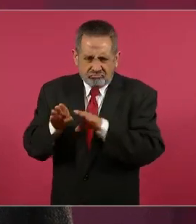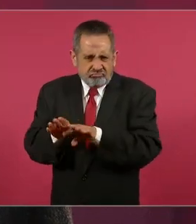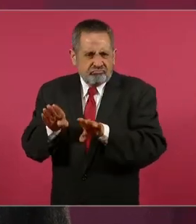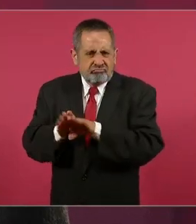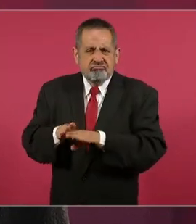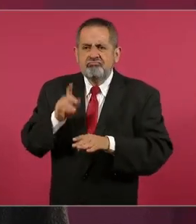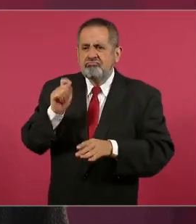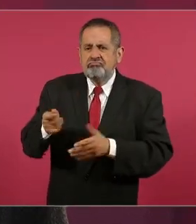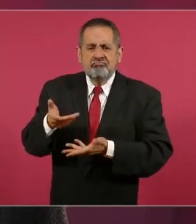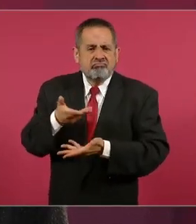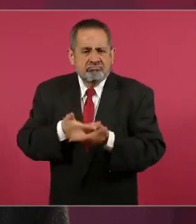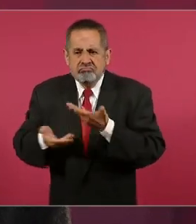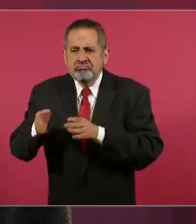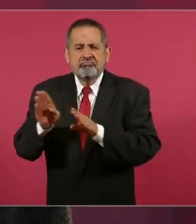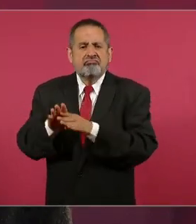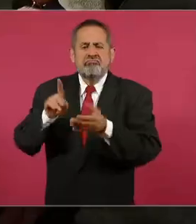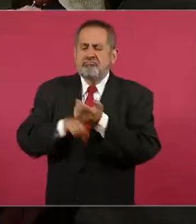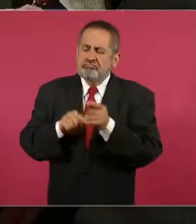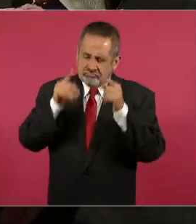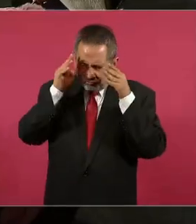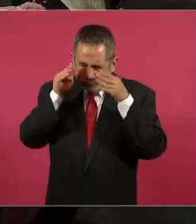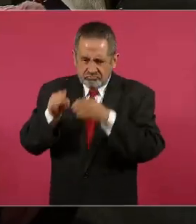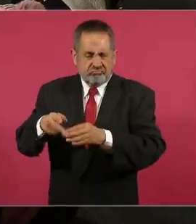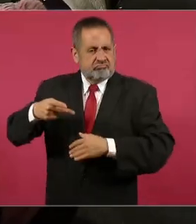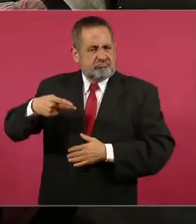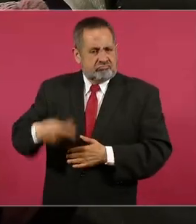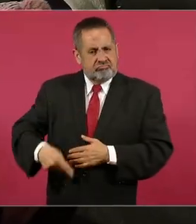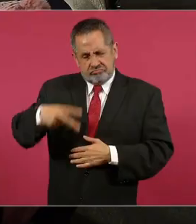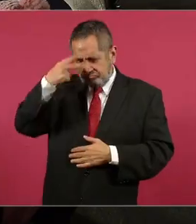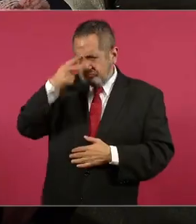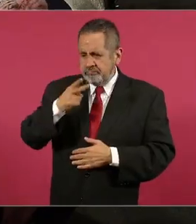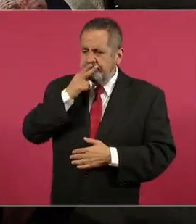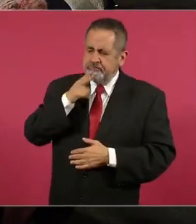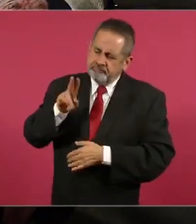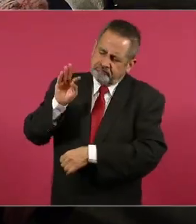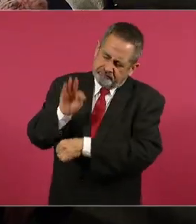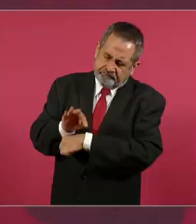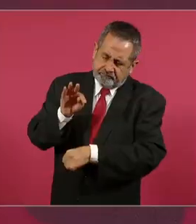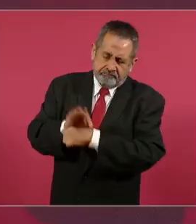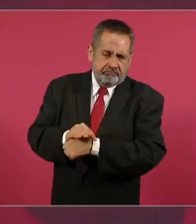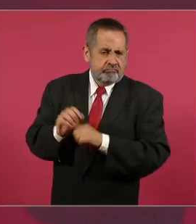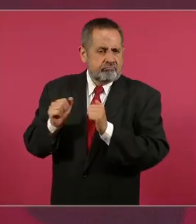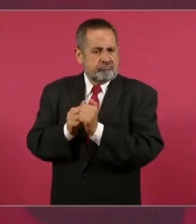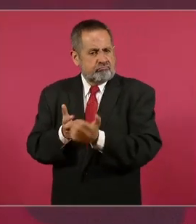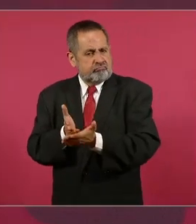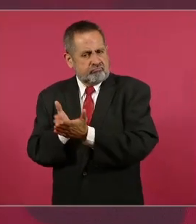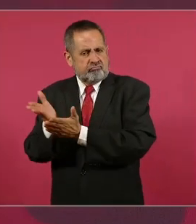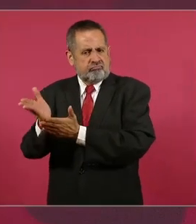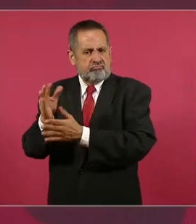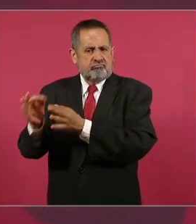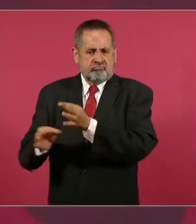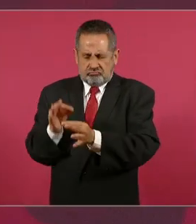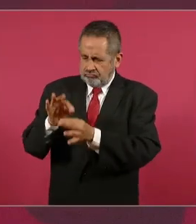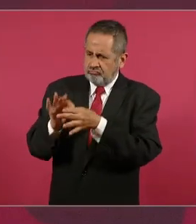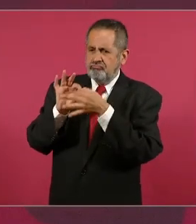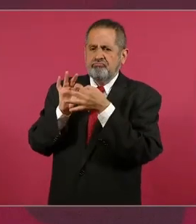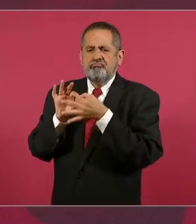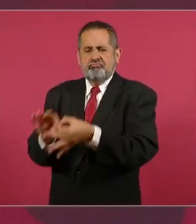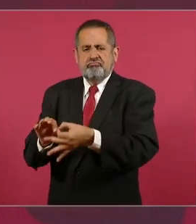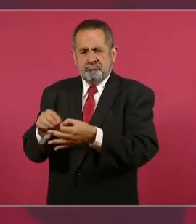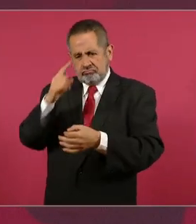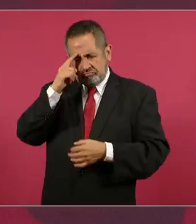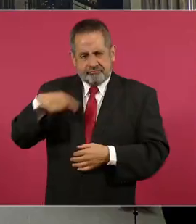al servicio de la patria y actuar con lealtad a nuestro pueblo. Por eso